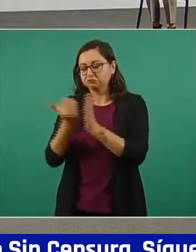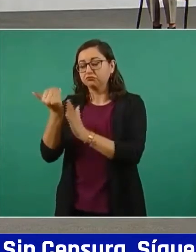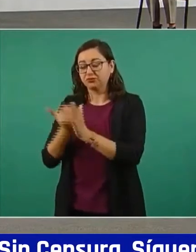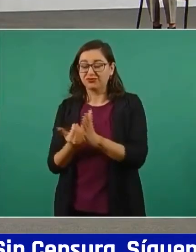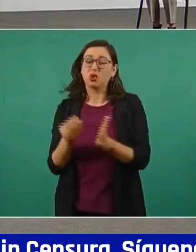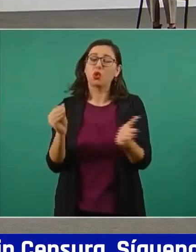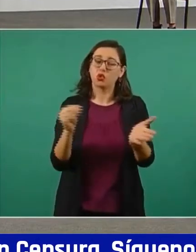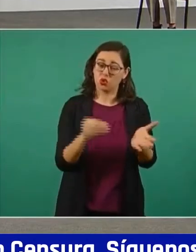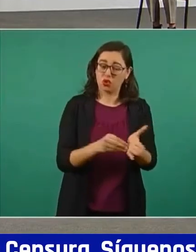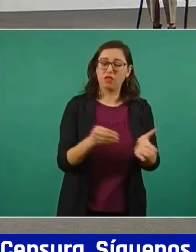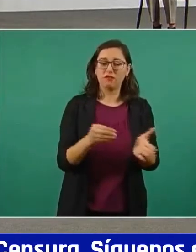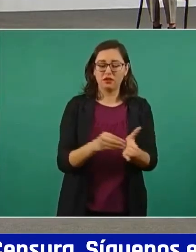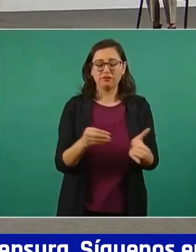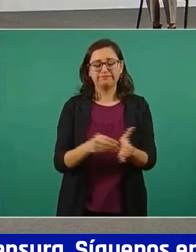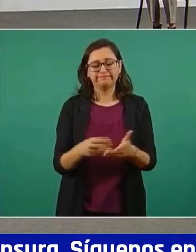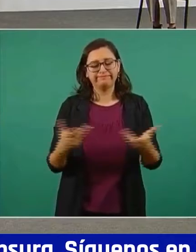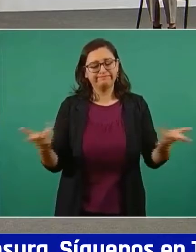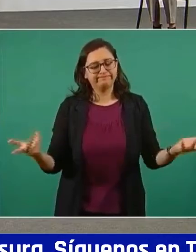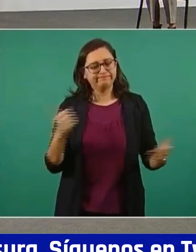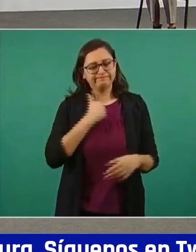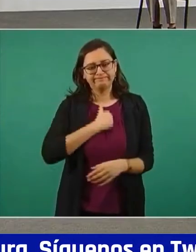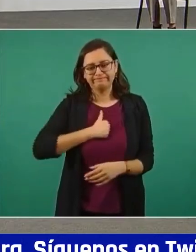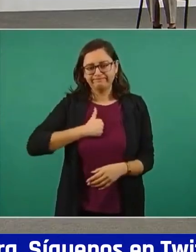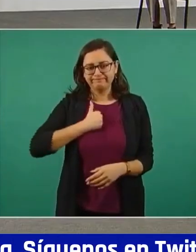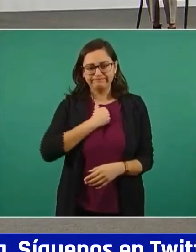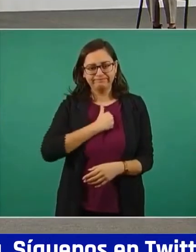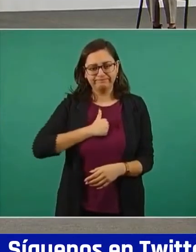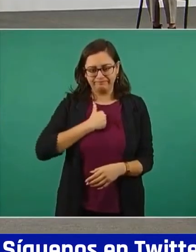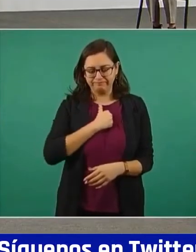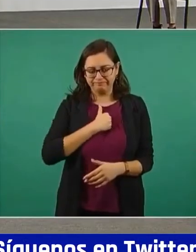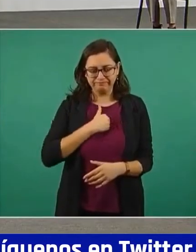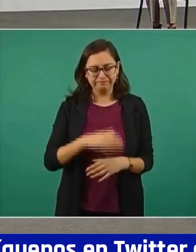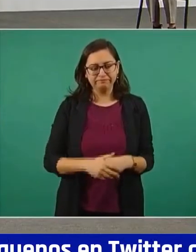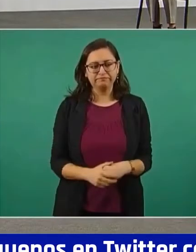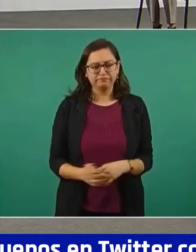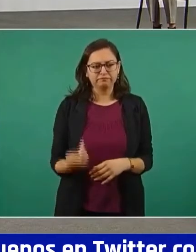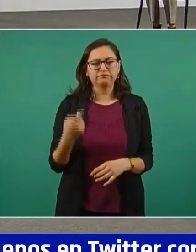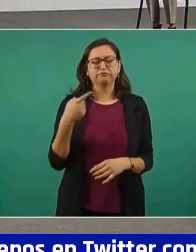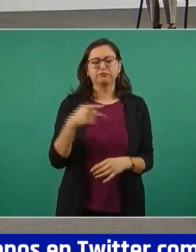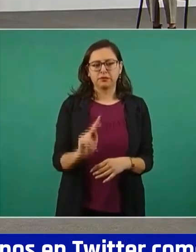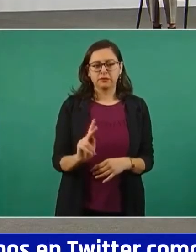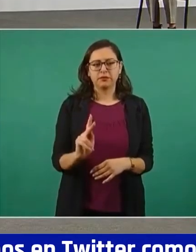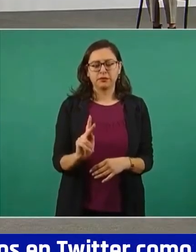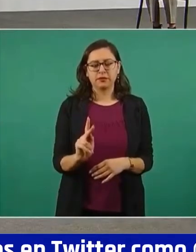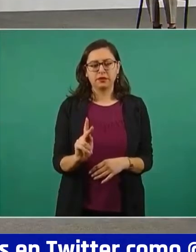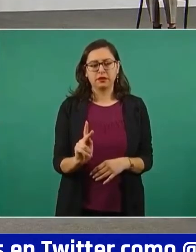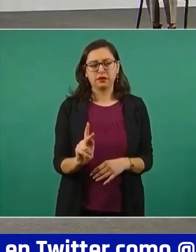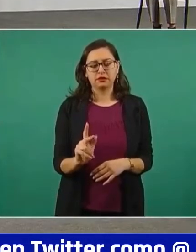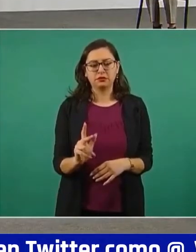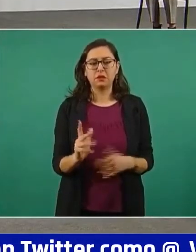que hubieran homicidios, pero fueron 209,